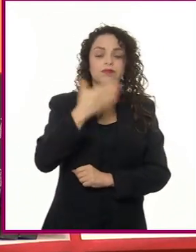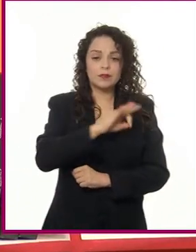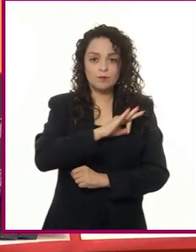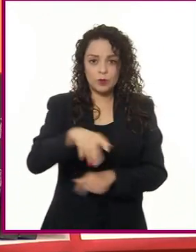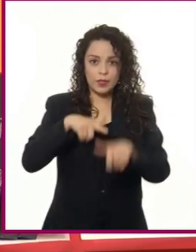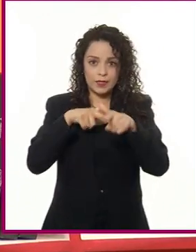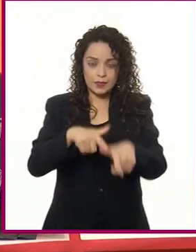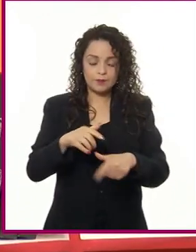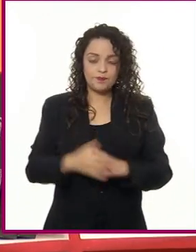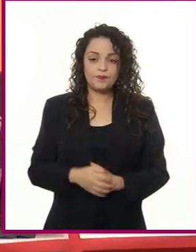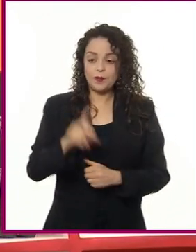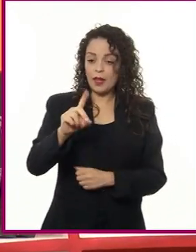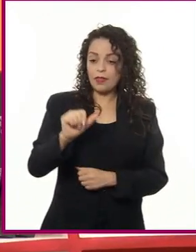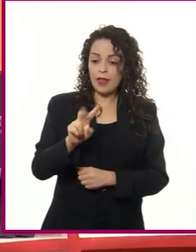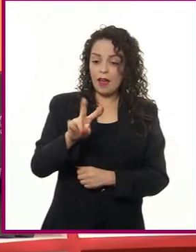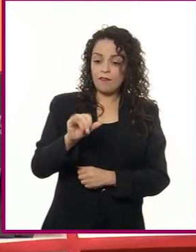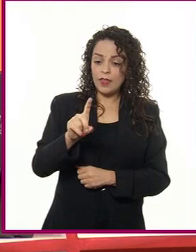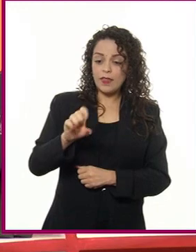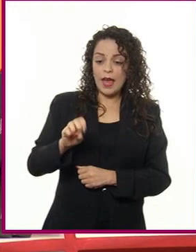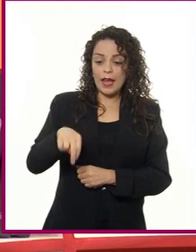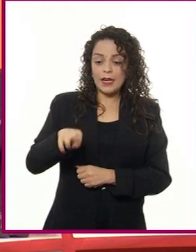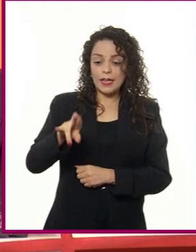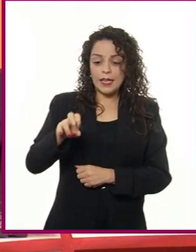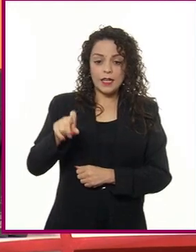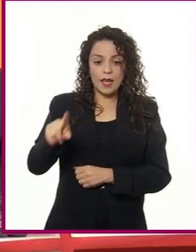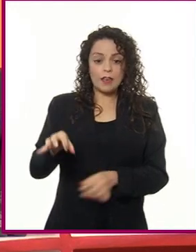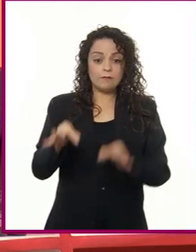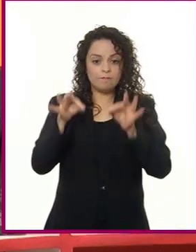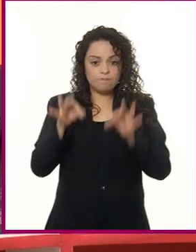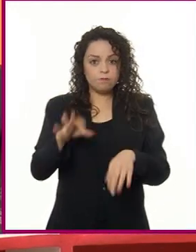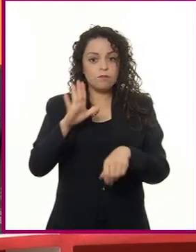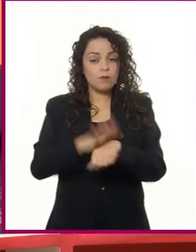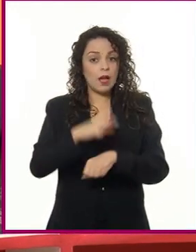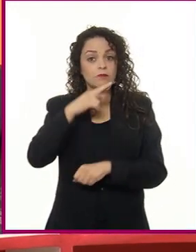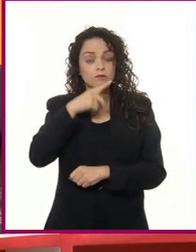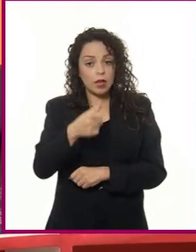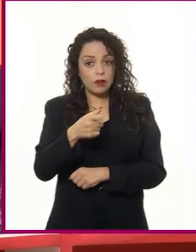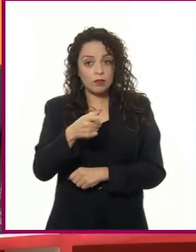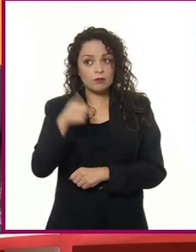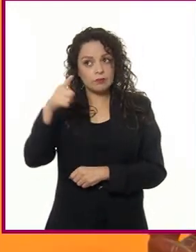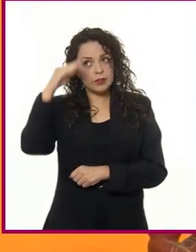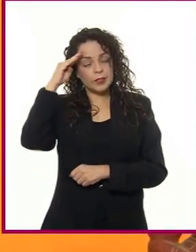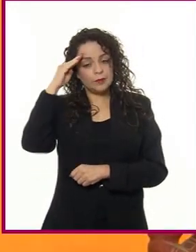Enrique eligieron la alternativa de solución más adecuada entre las que consideraron.